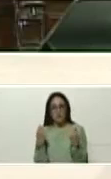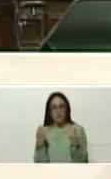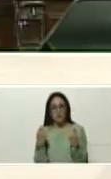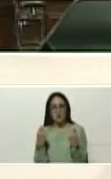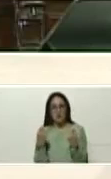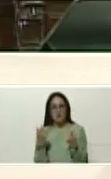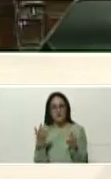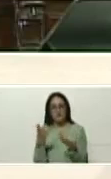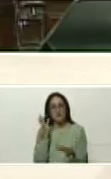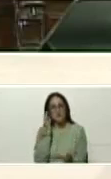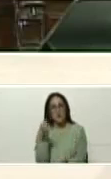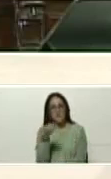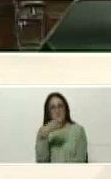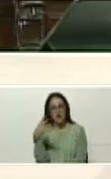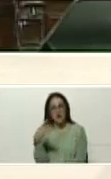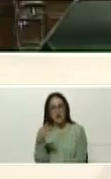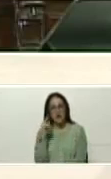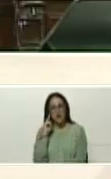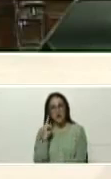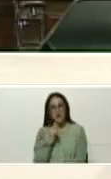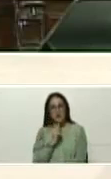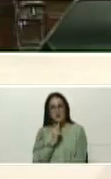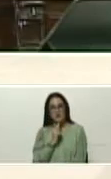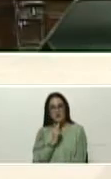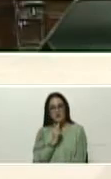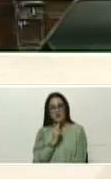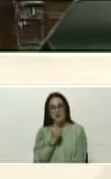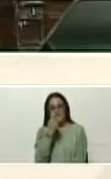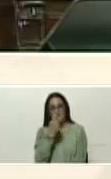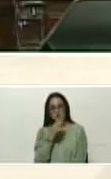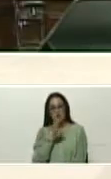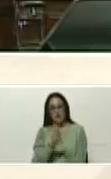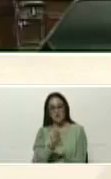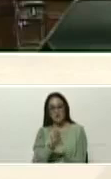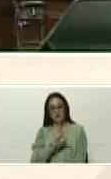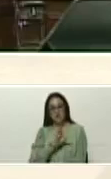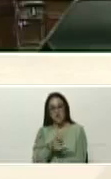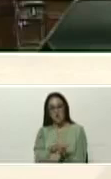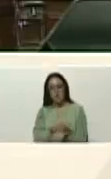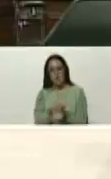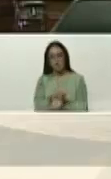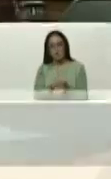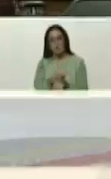cao, bolivariana, protagonismo y autogobierno.